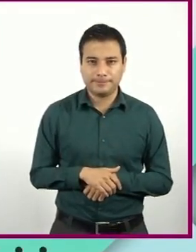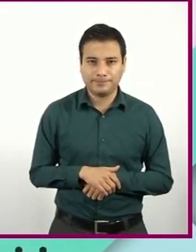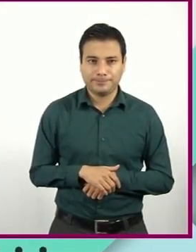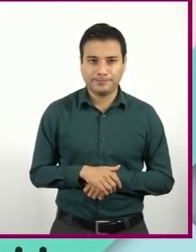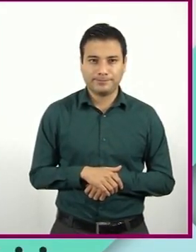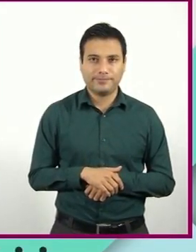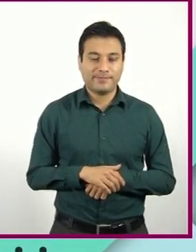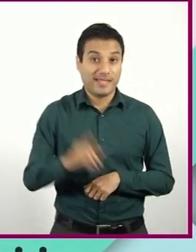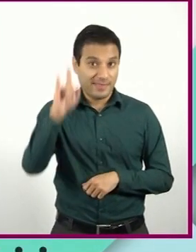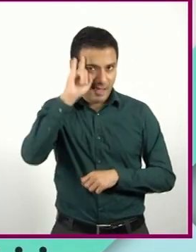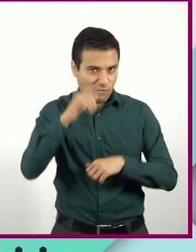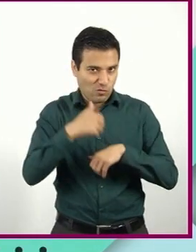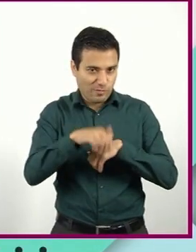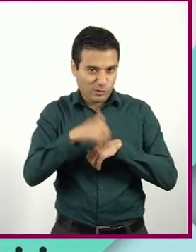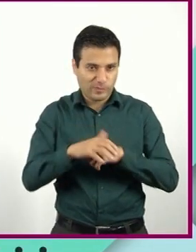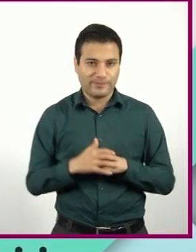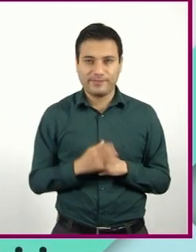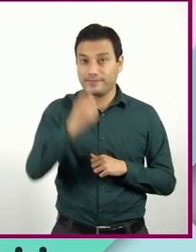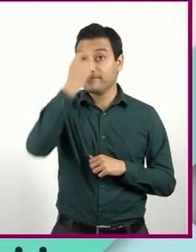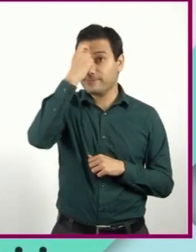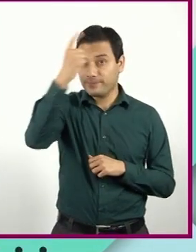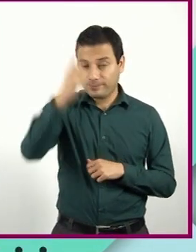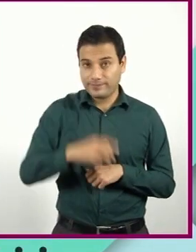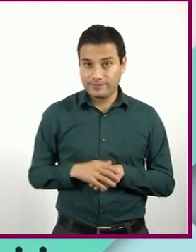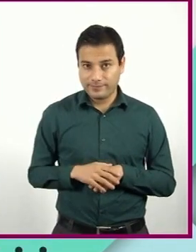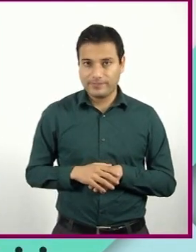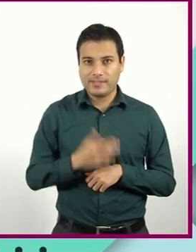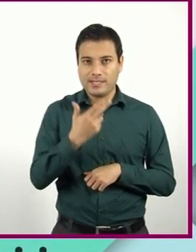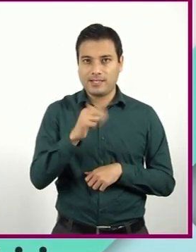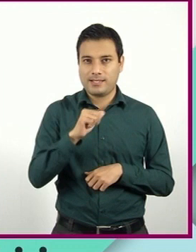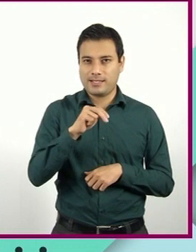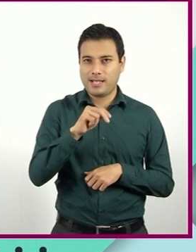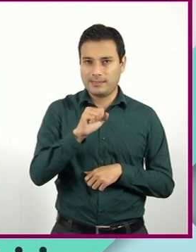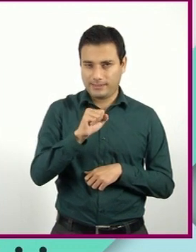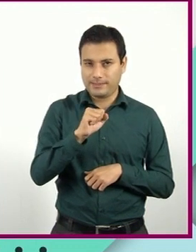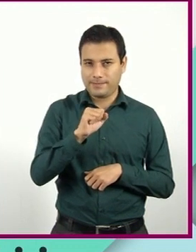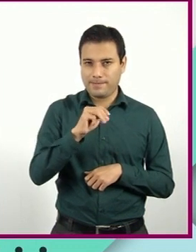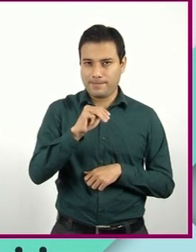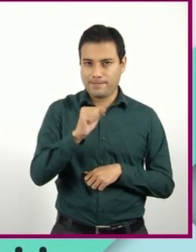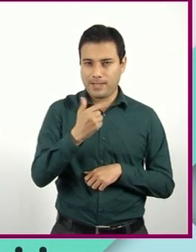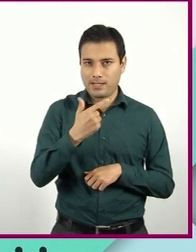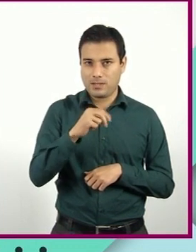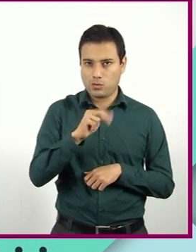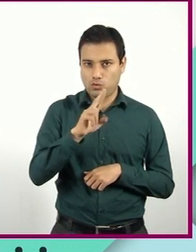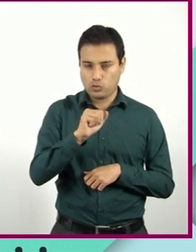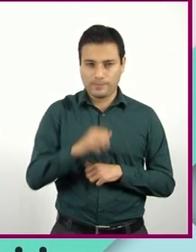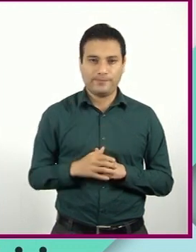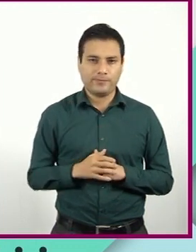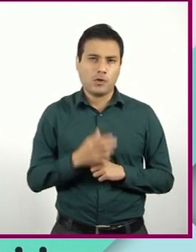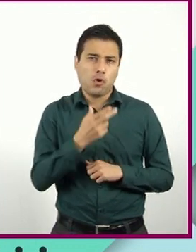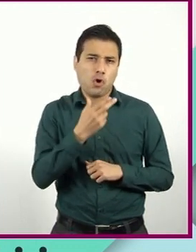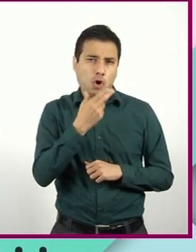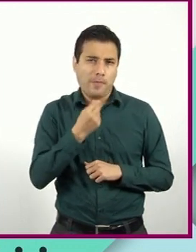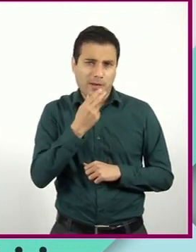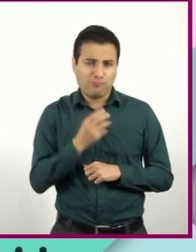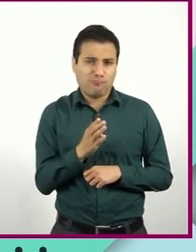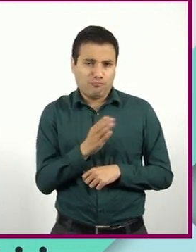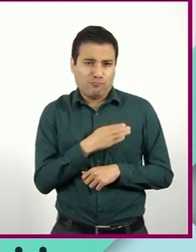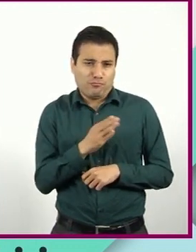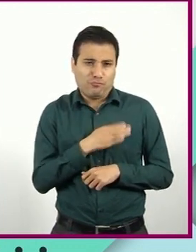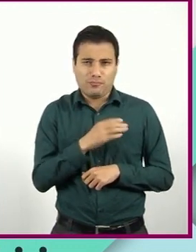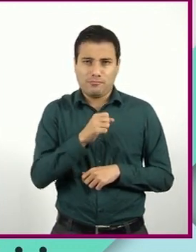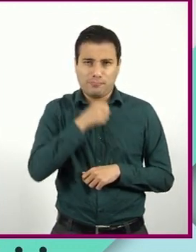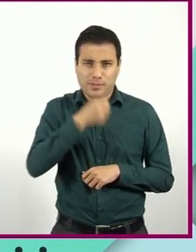El Diablo de los Números. Autor Hans Magnus Heisenberg. Un tipo simpático, el viejo